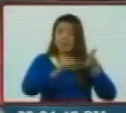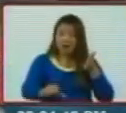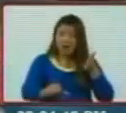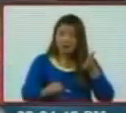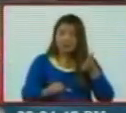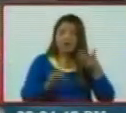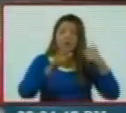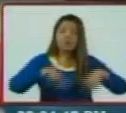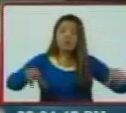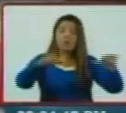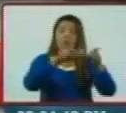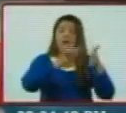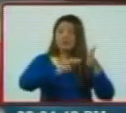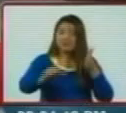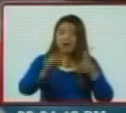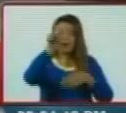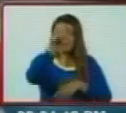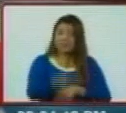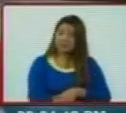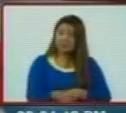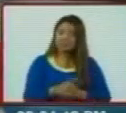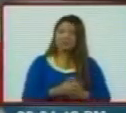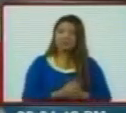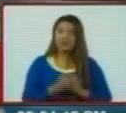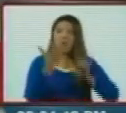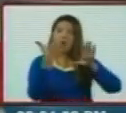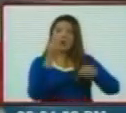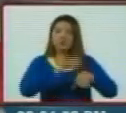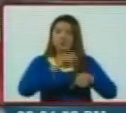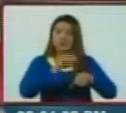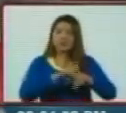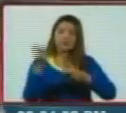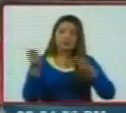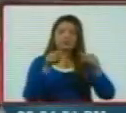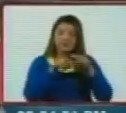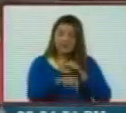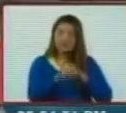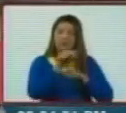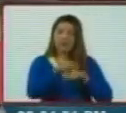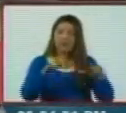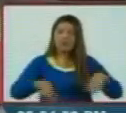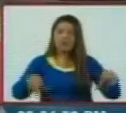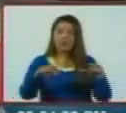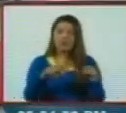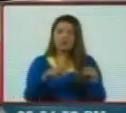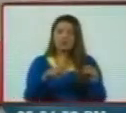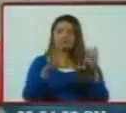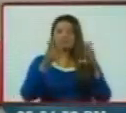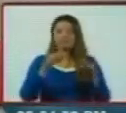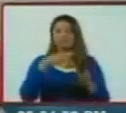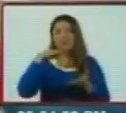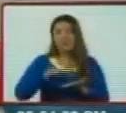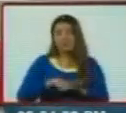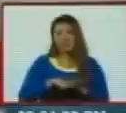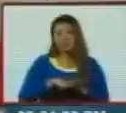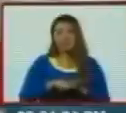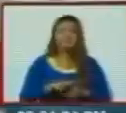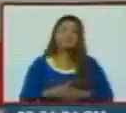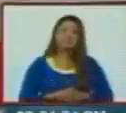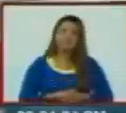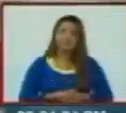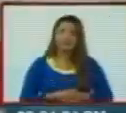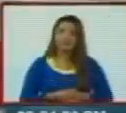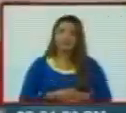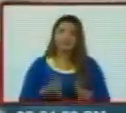área quirúrgica el paciente, a los 8 minutos de estar en área quirúrgica, el paciente quedó sin signos vitales. Durante los actos